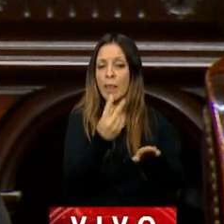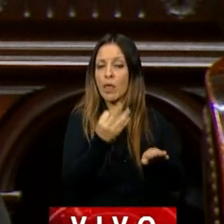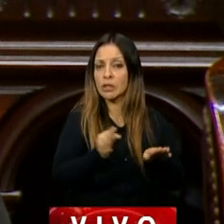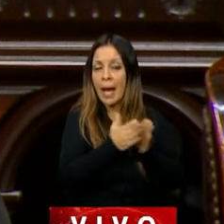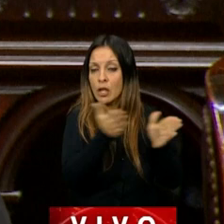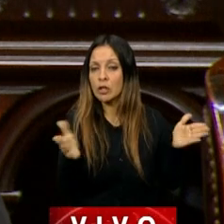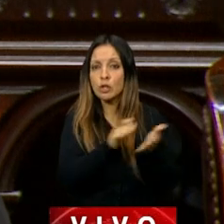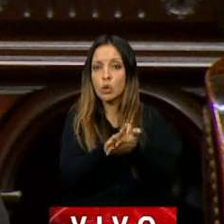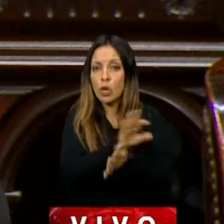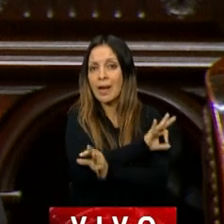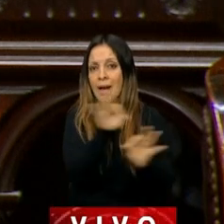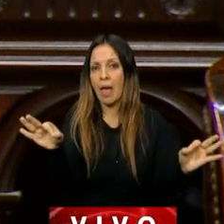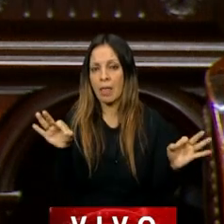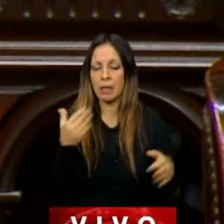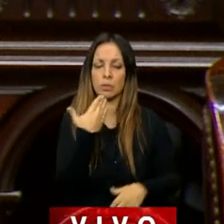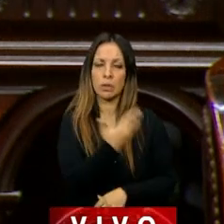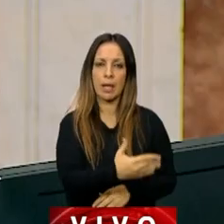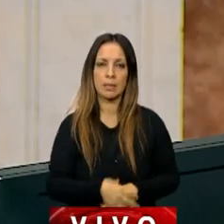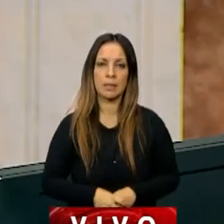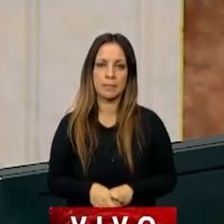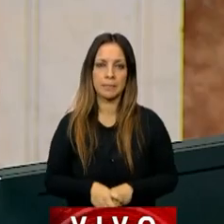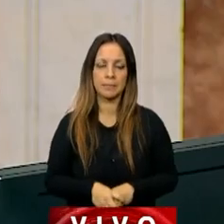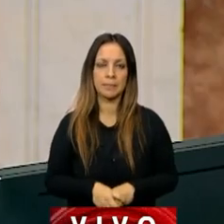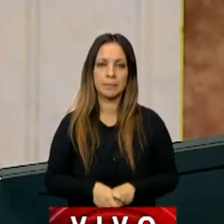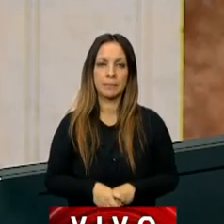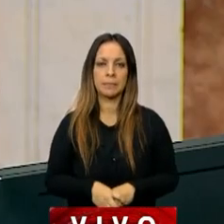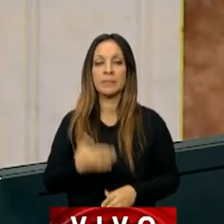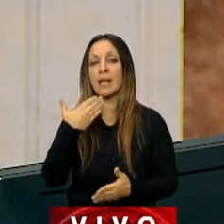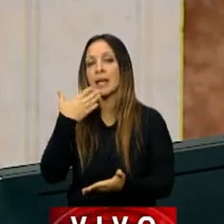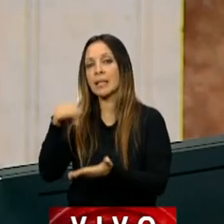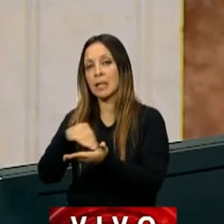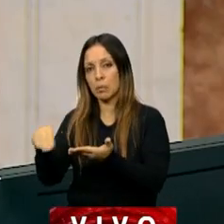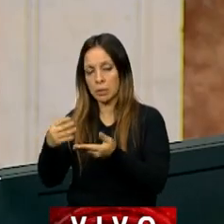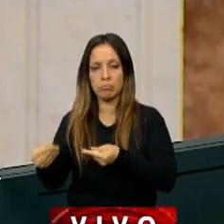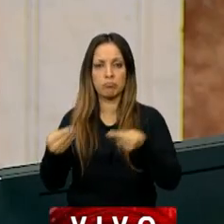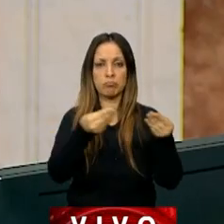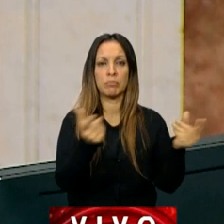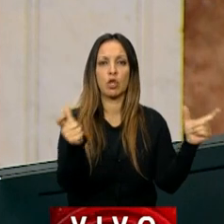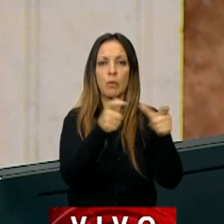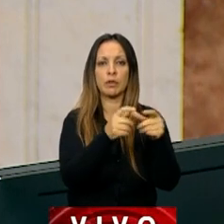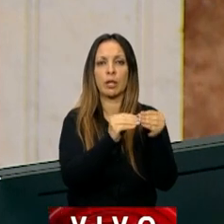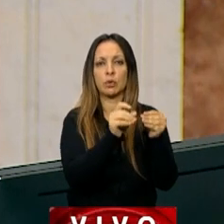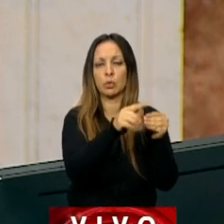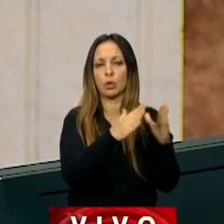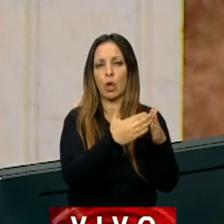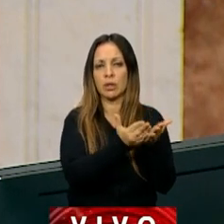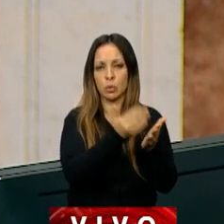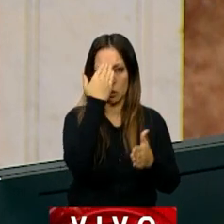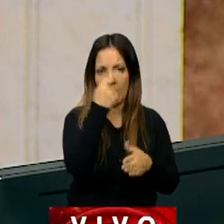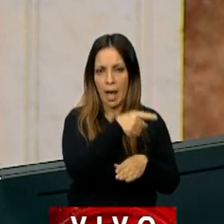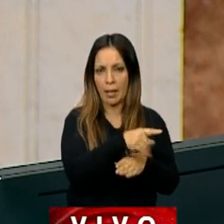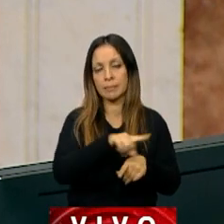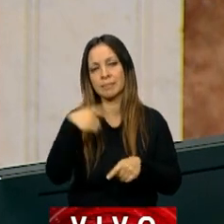a nadie. Muchas gracias. Gracias, diputada. Será girada la Comisión de Asuntos Constitucionales. En el uso